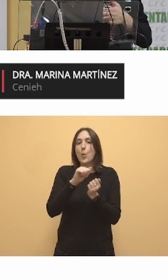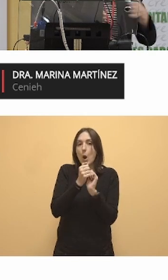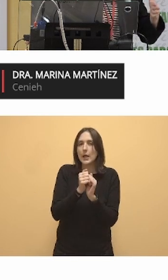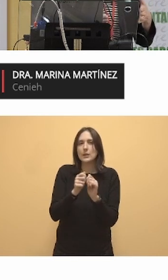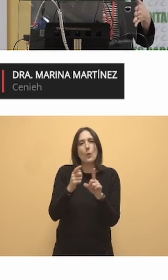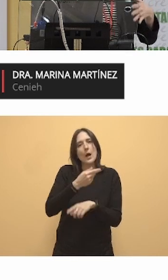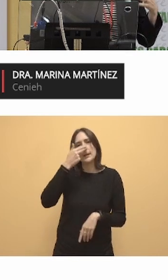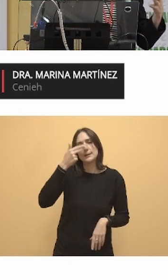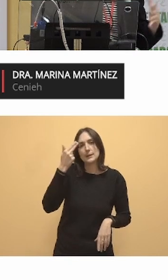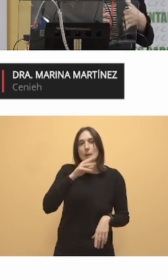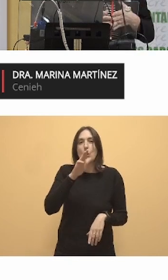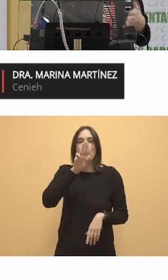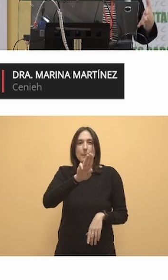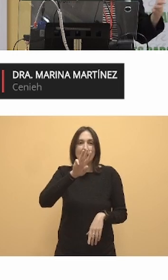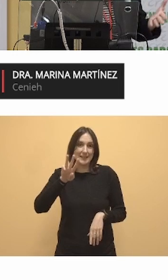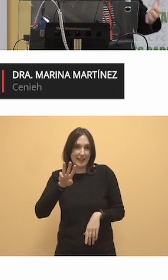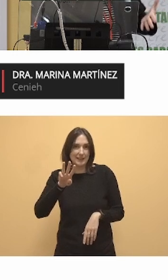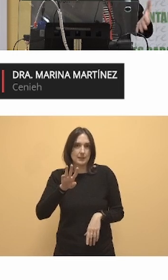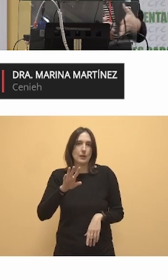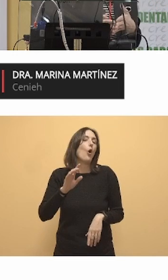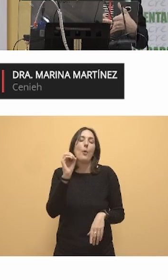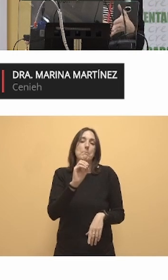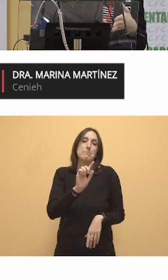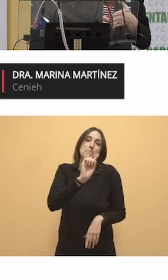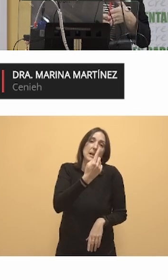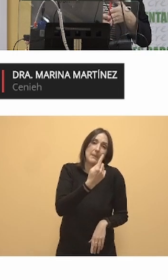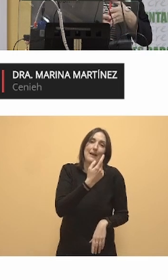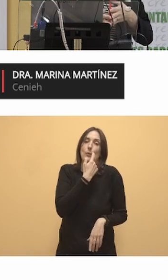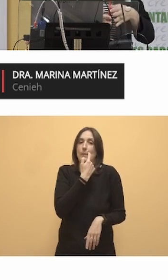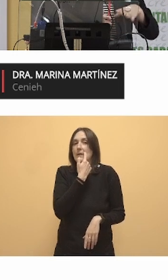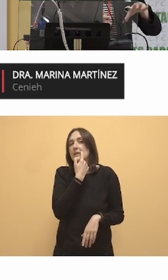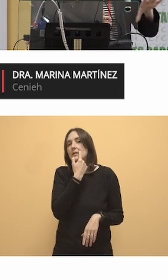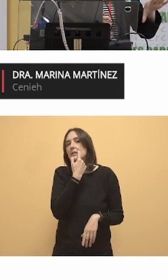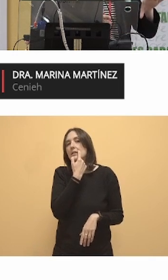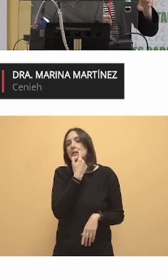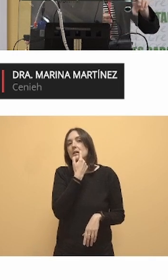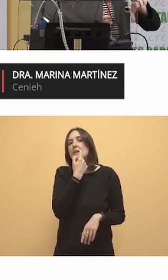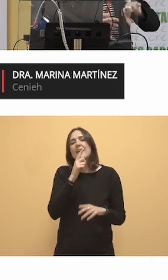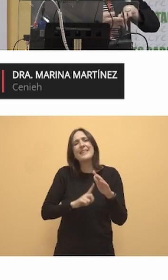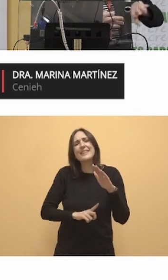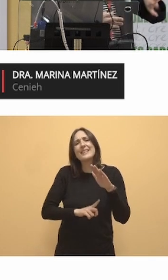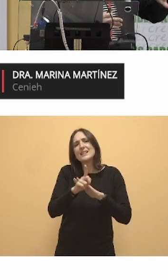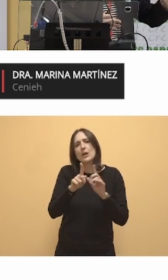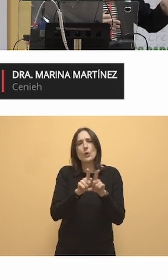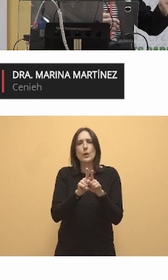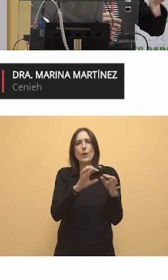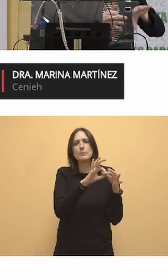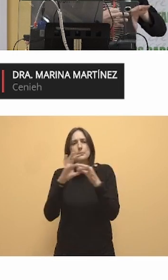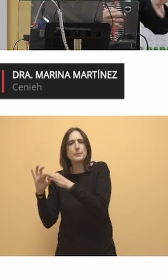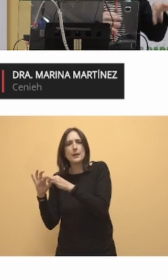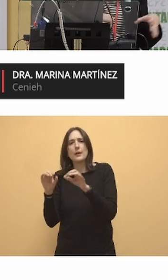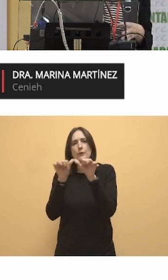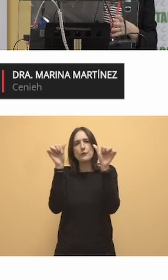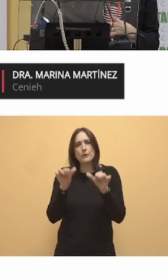el P3, el primer premolar, si preferís, se desarrolla mucho más acorde con la morfología